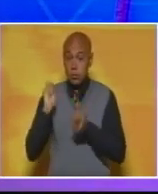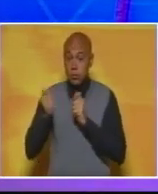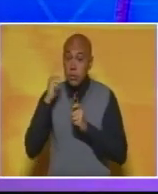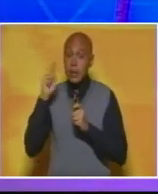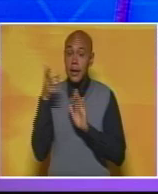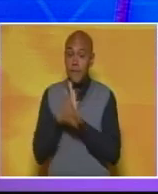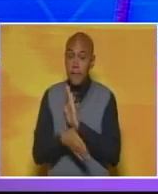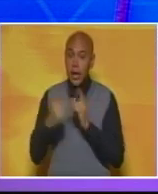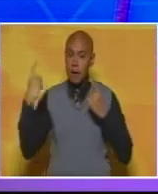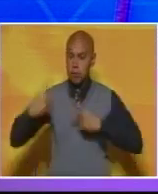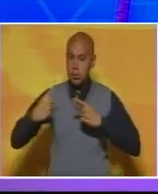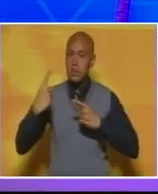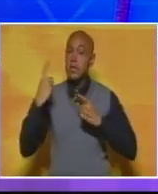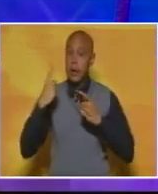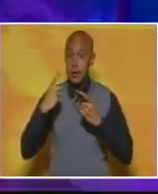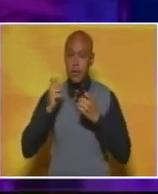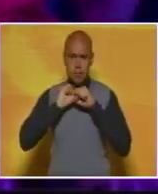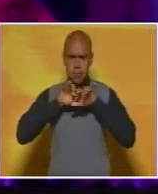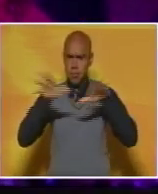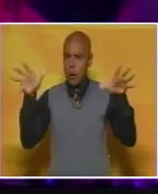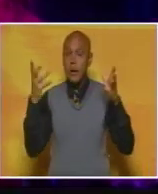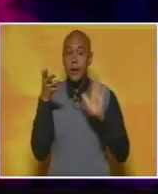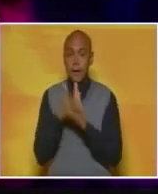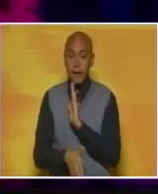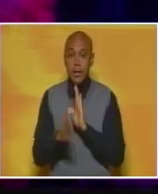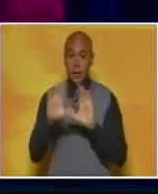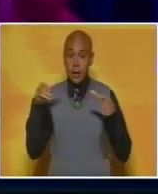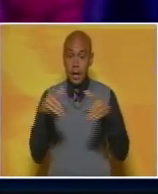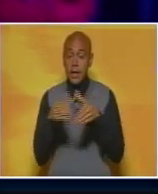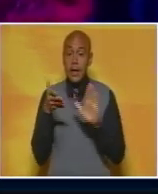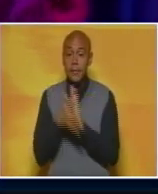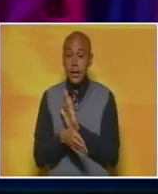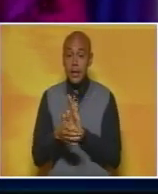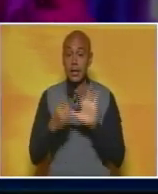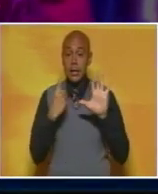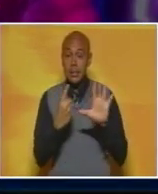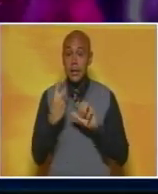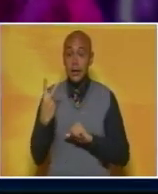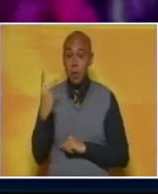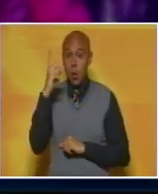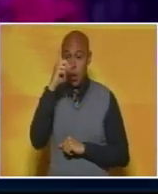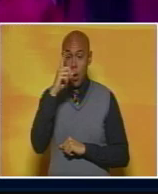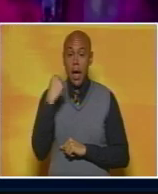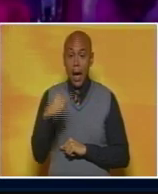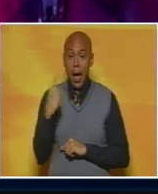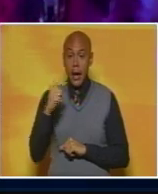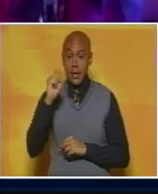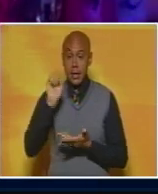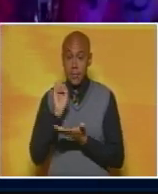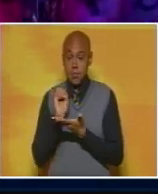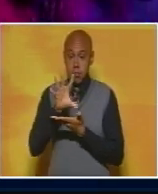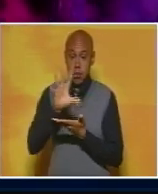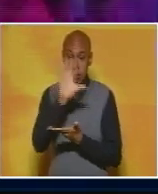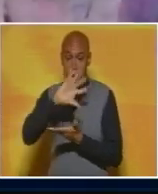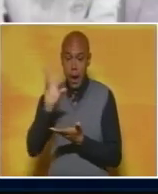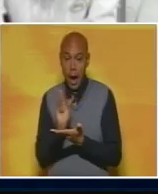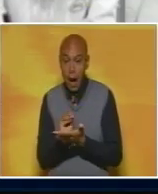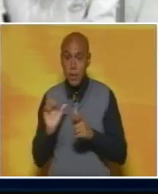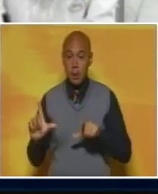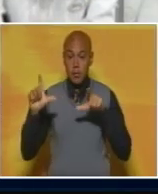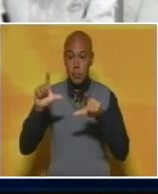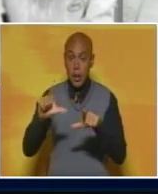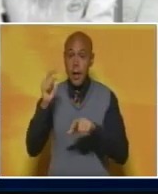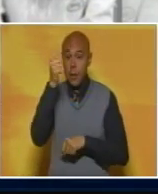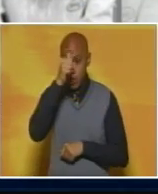revolucionó todas las redes sociales. Fue tomada en los ensayos para la 62ª entrega de los premios Grammy a celebrarse este